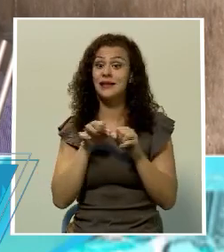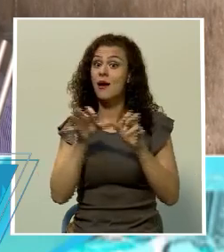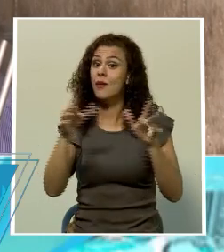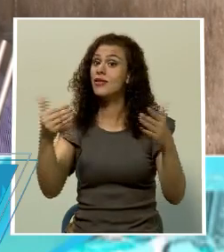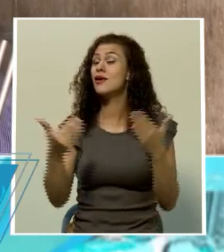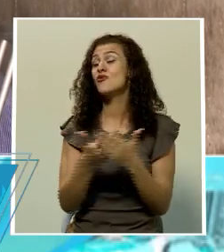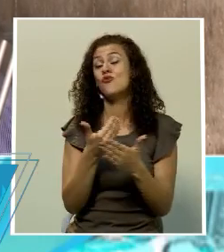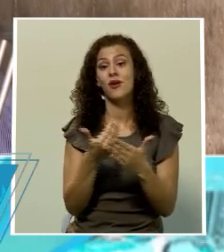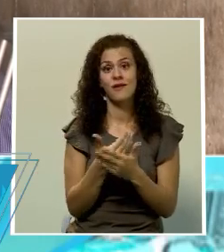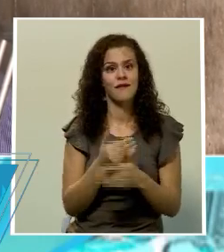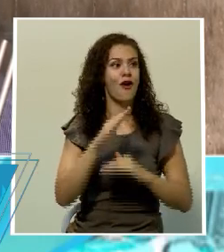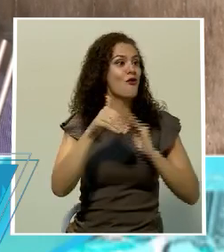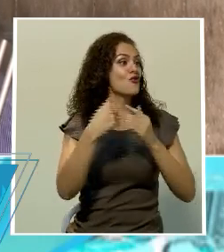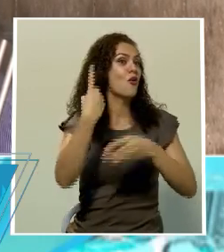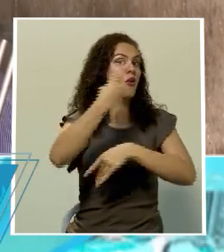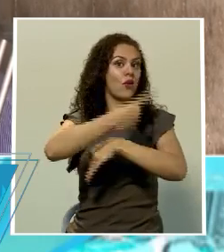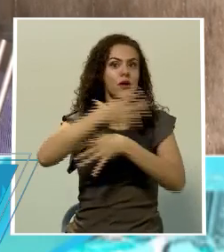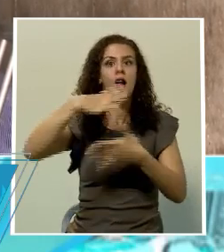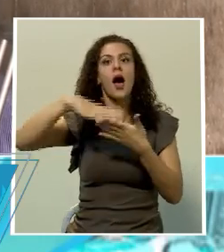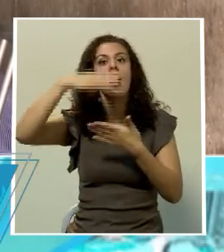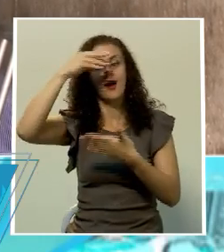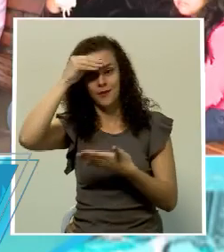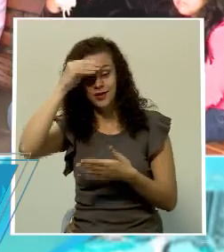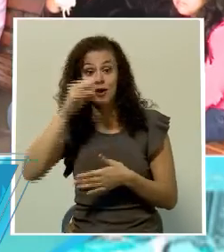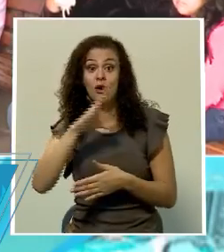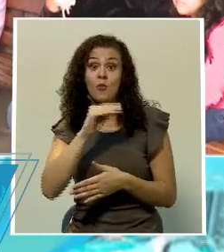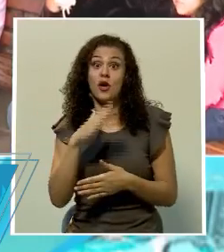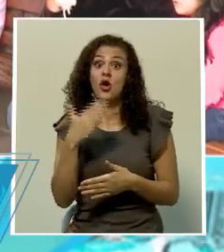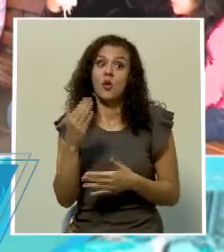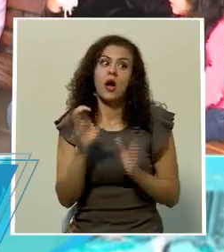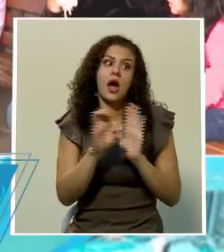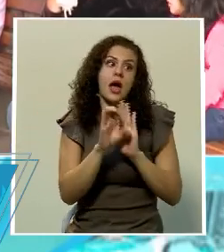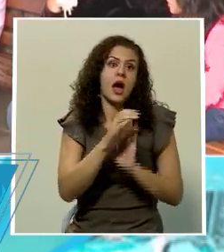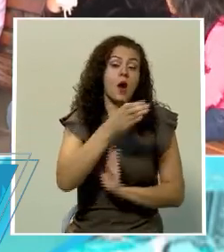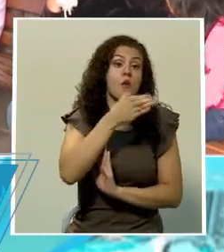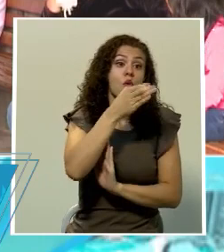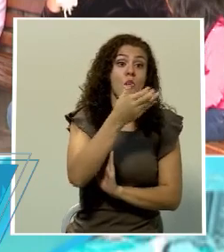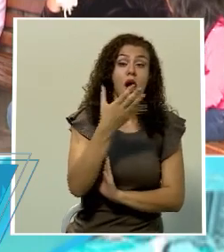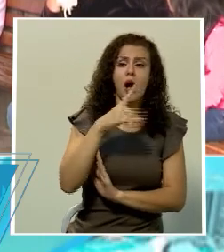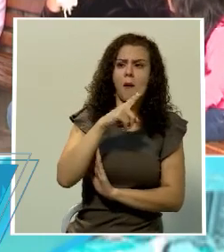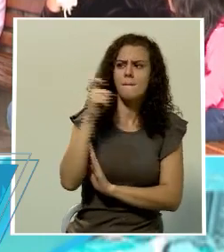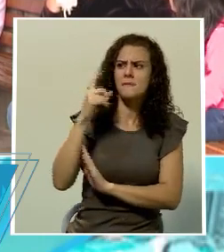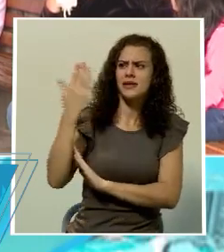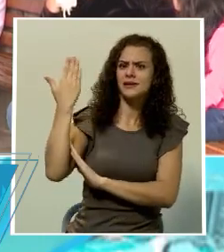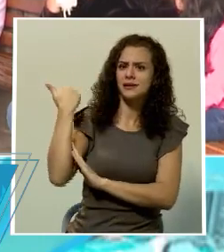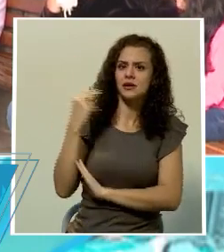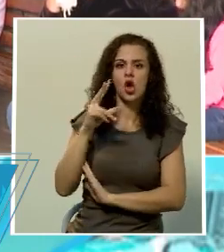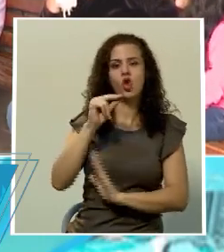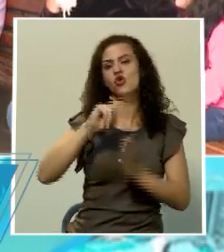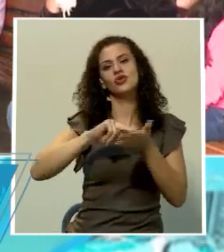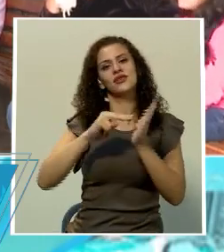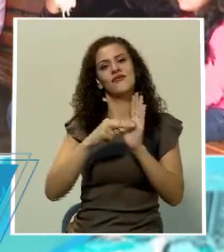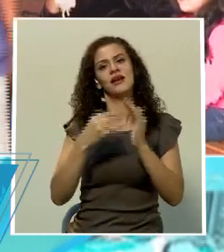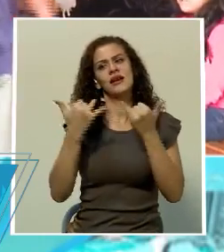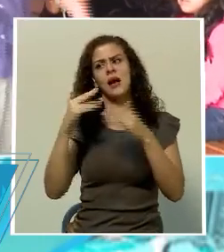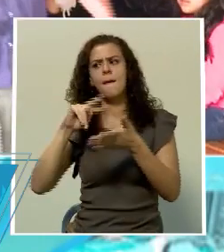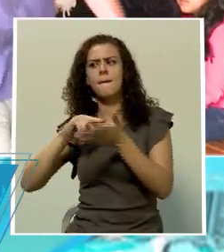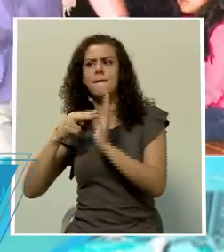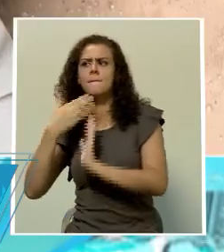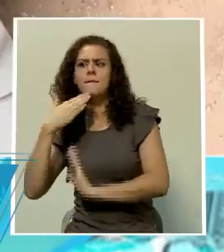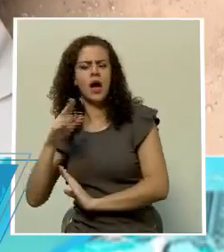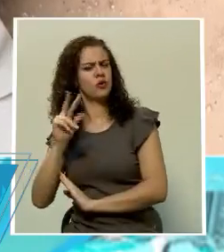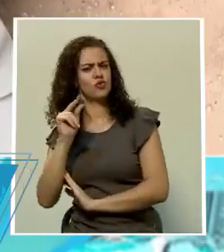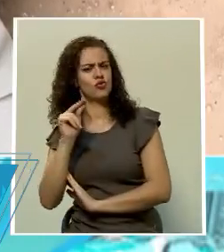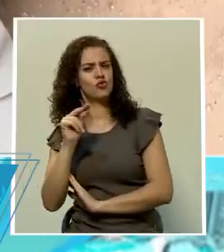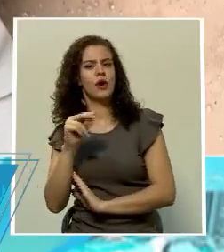es nueva, que todos los días aprendemos y que cuando no se hacía una recomendación hace unos meses atrás, no significa que estuviese mal, sino